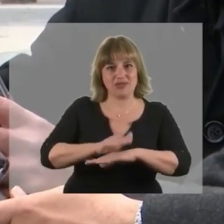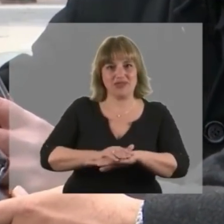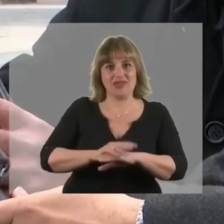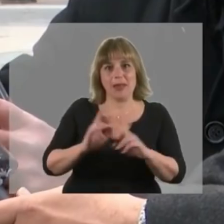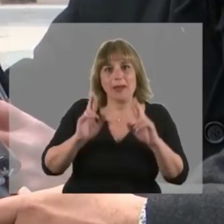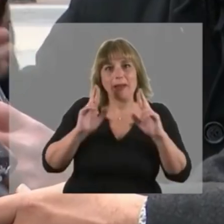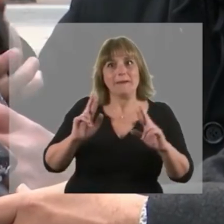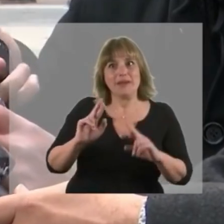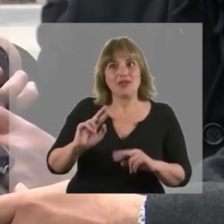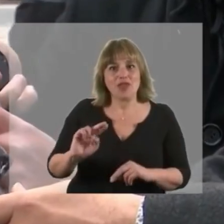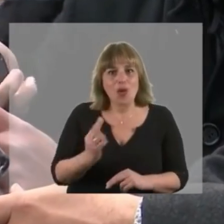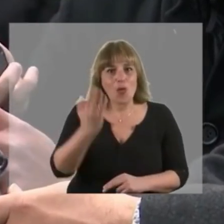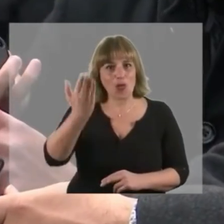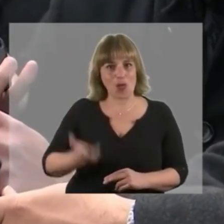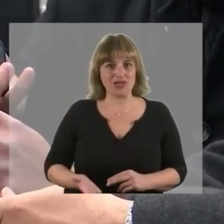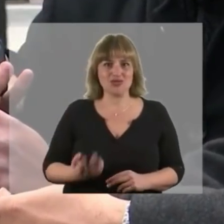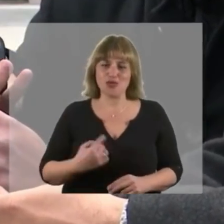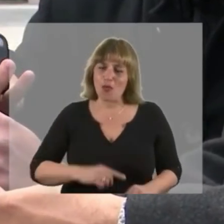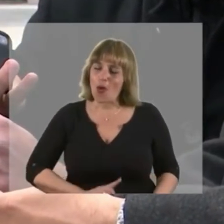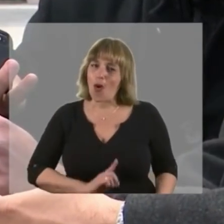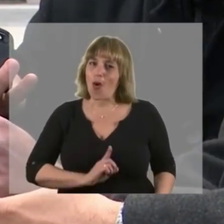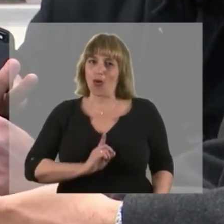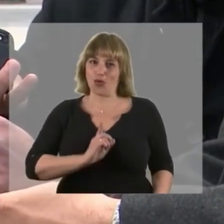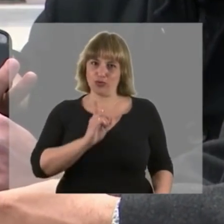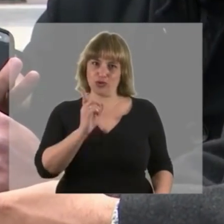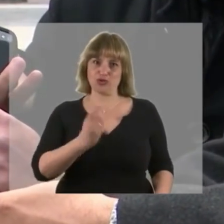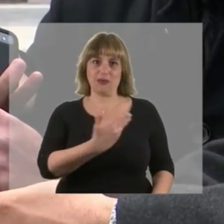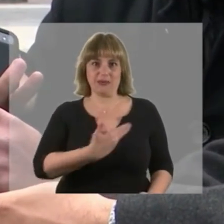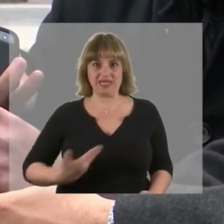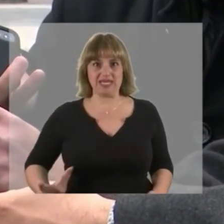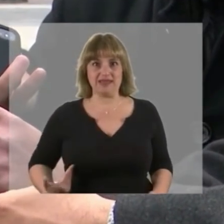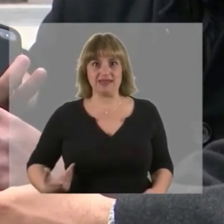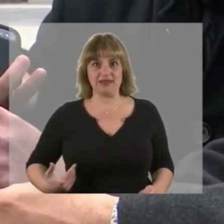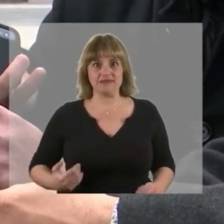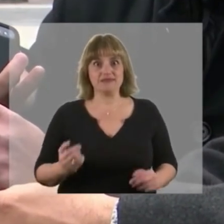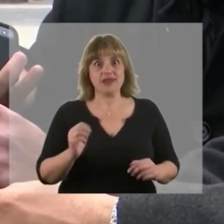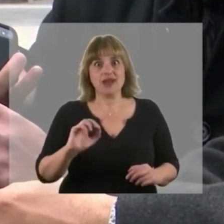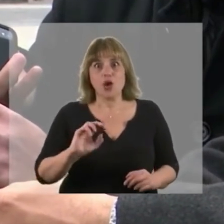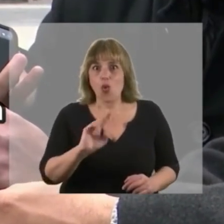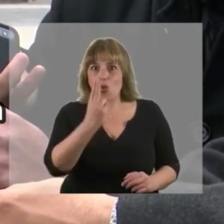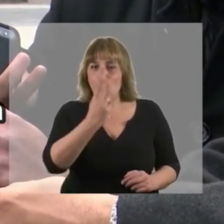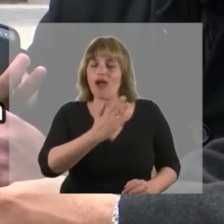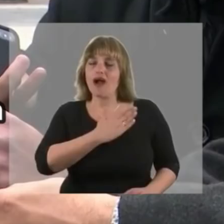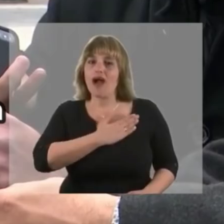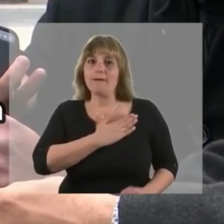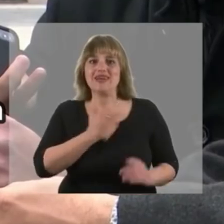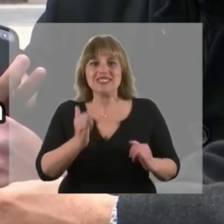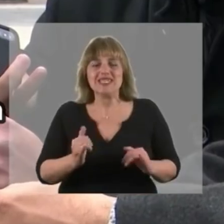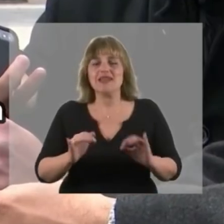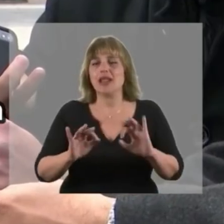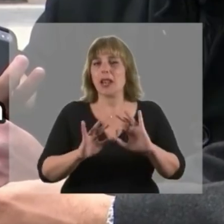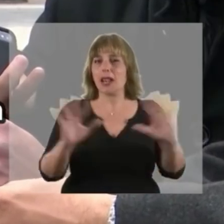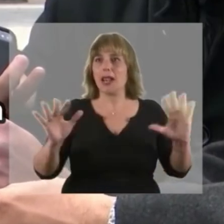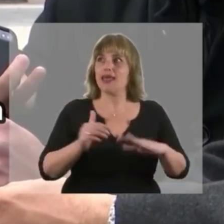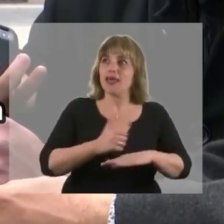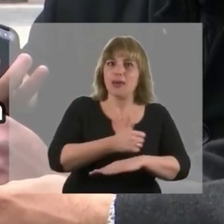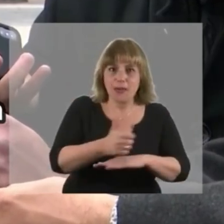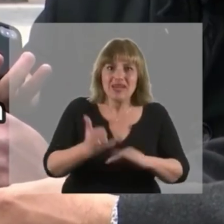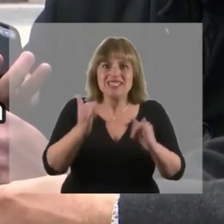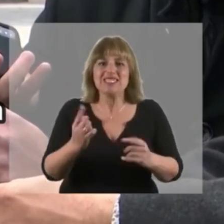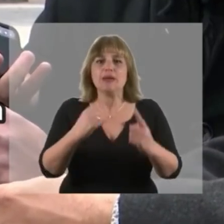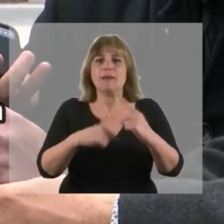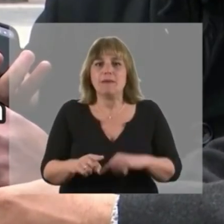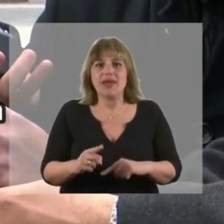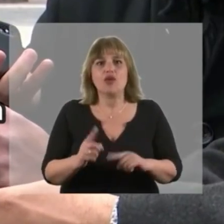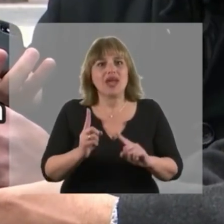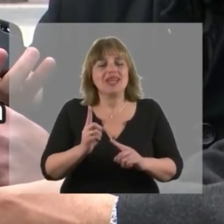orientales, la conducta de los uruguayos. Y eso me genera mucho orgullo como presidente, tener un pueblo que ame la libertad y que la